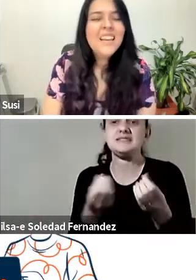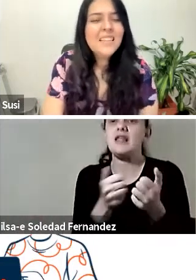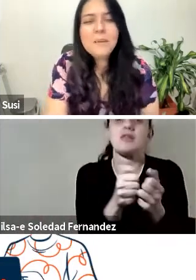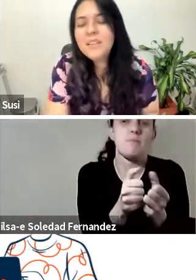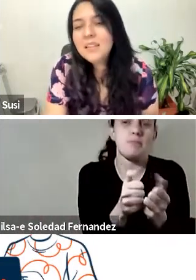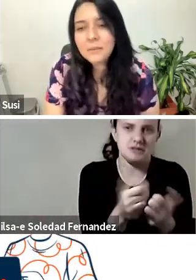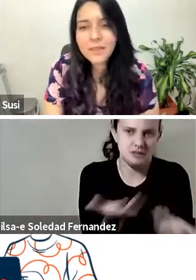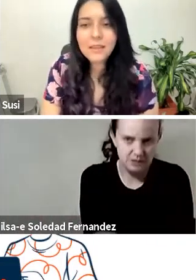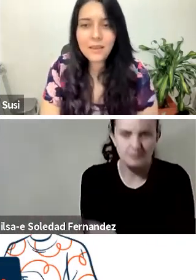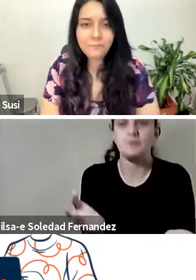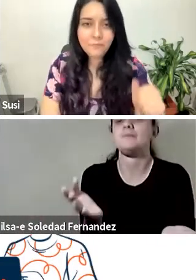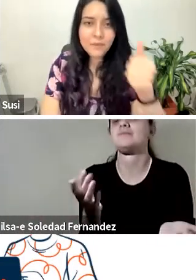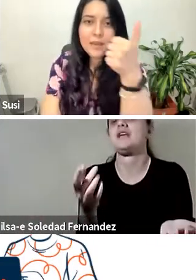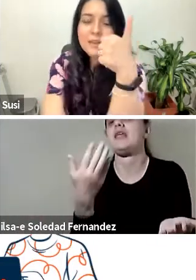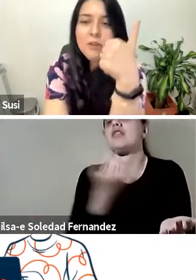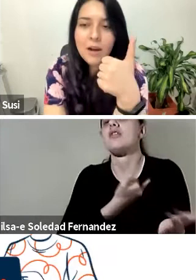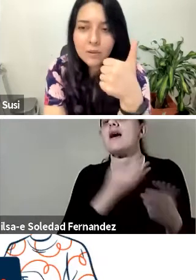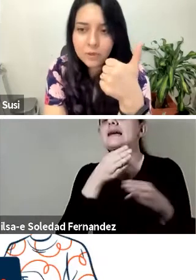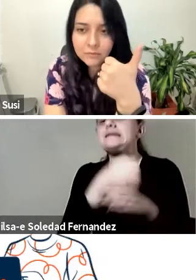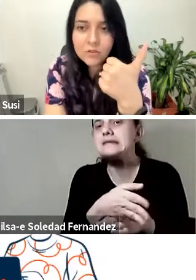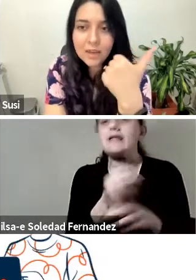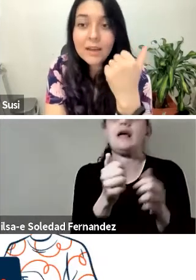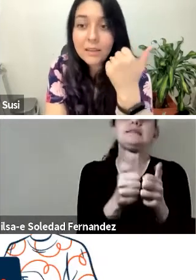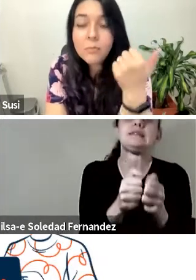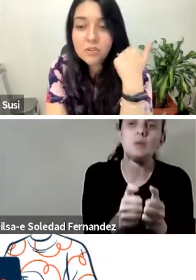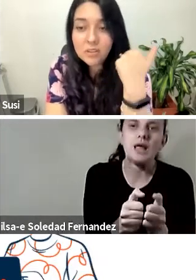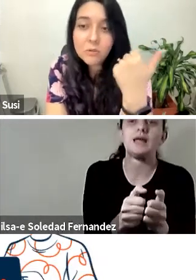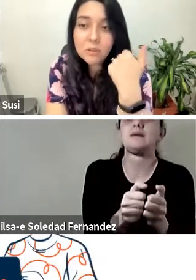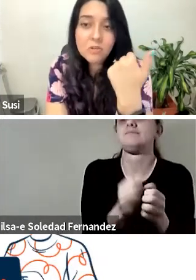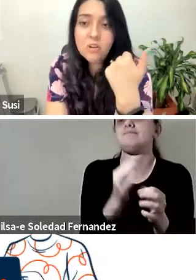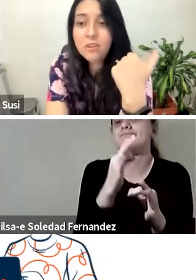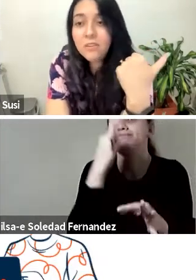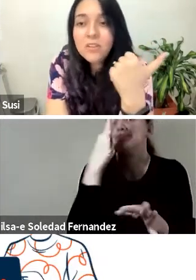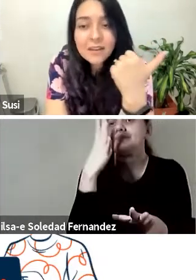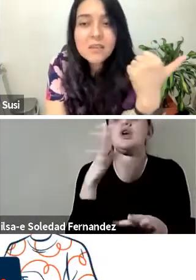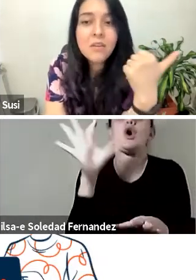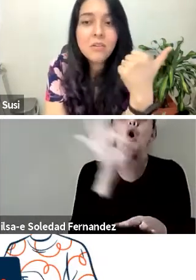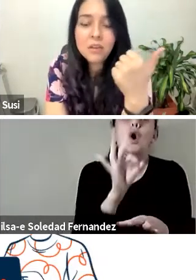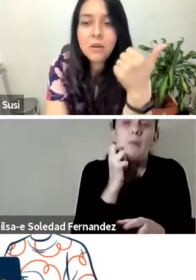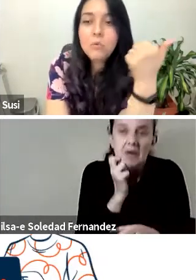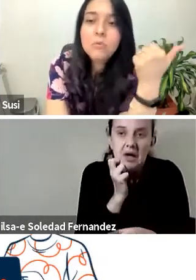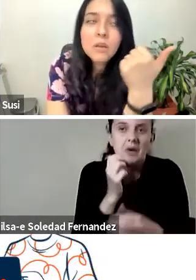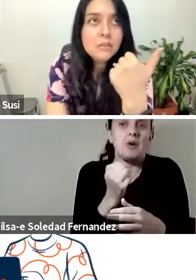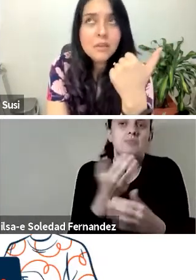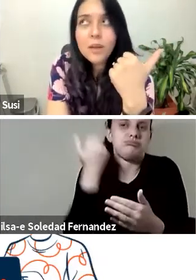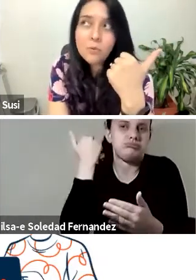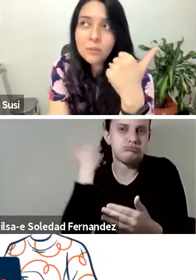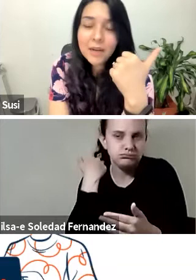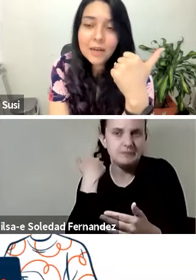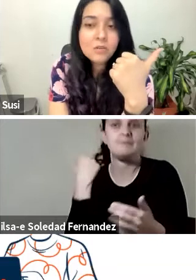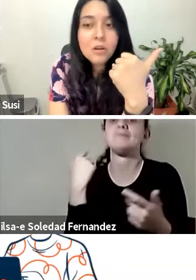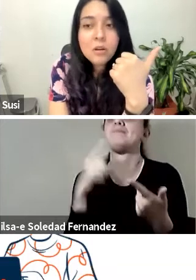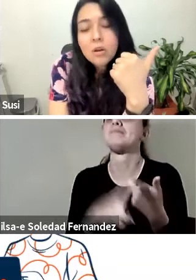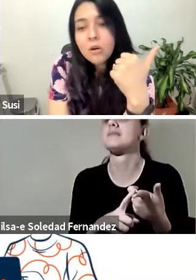digitales, independientemente de el tipo de hardware, o sea, qué dispositivo tengo yo, desde dónde accedo, desde un celular